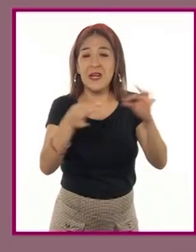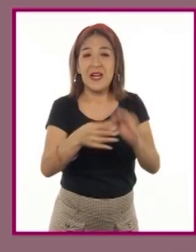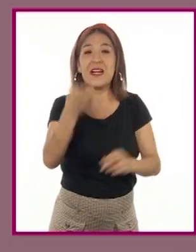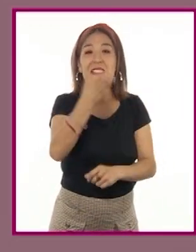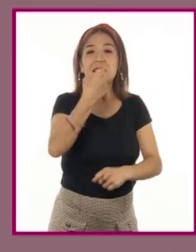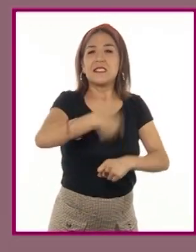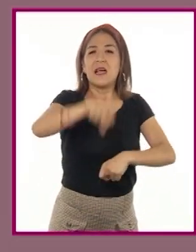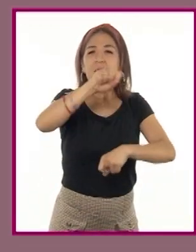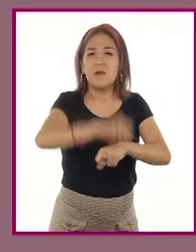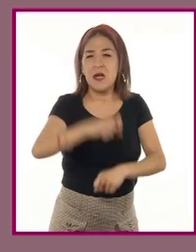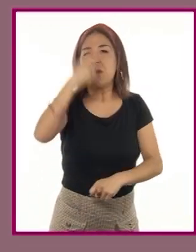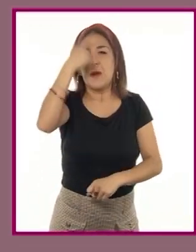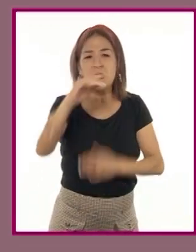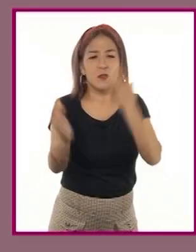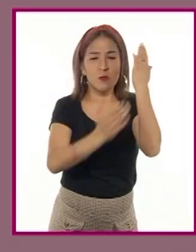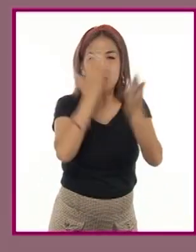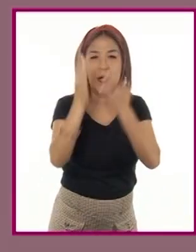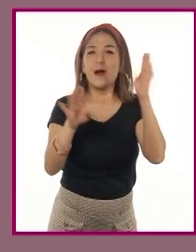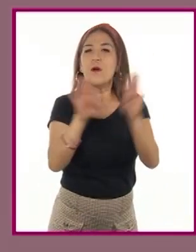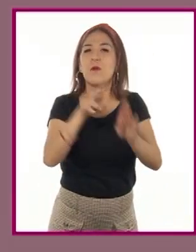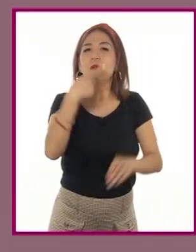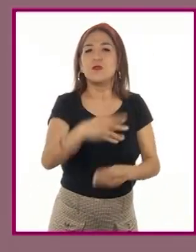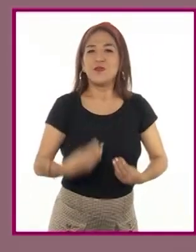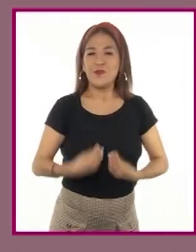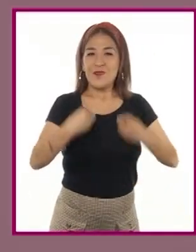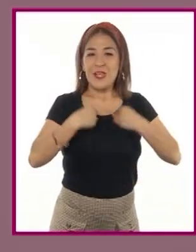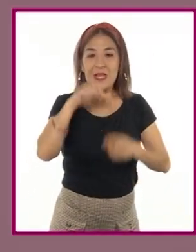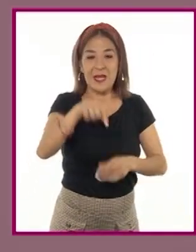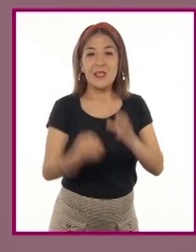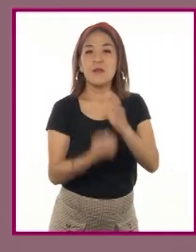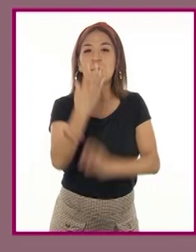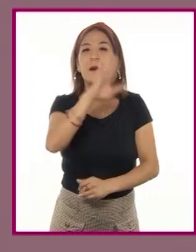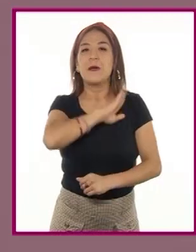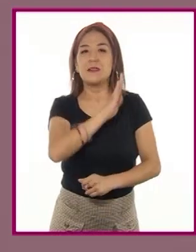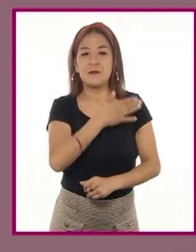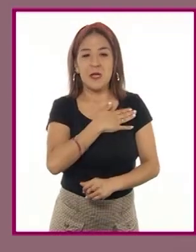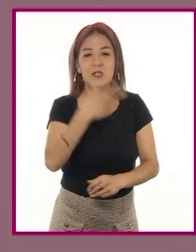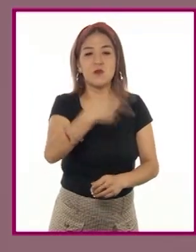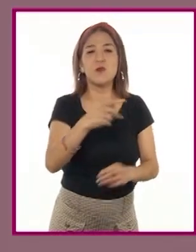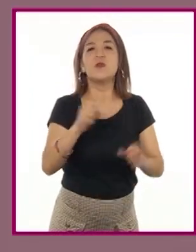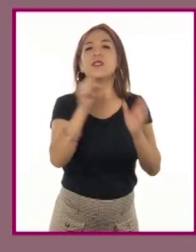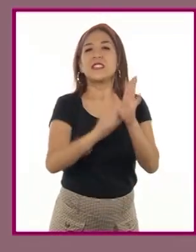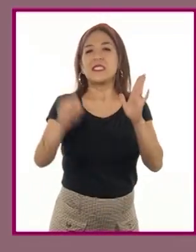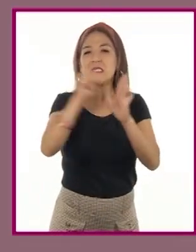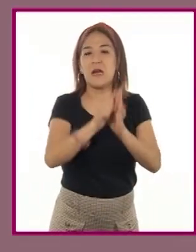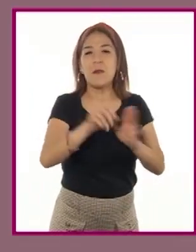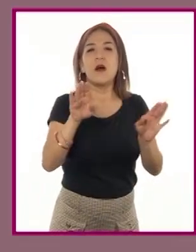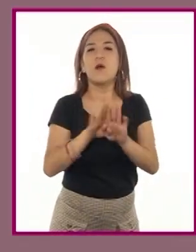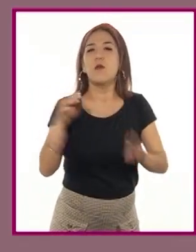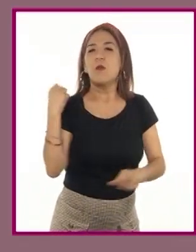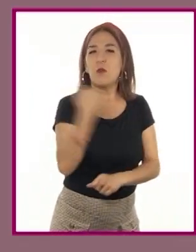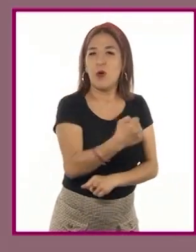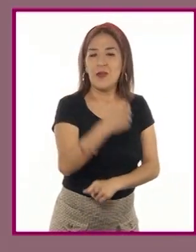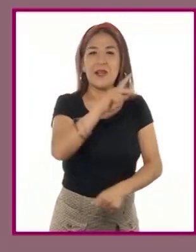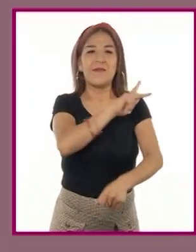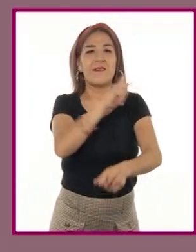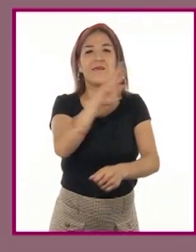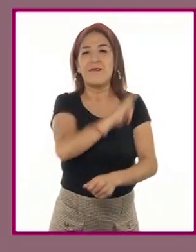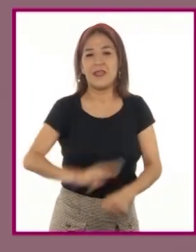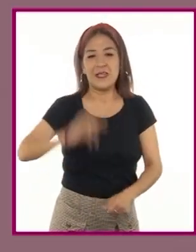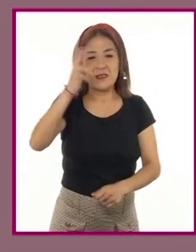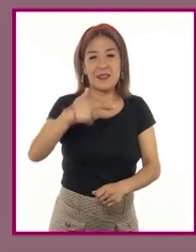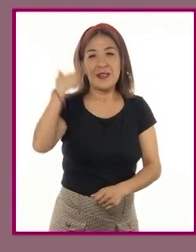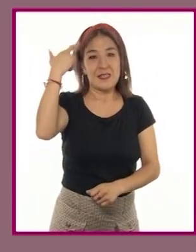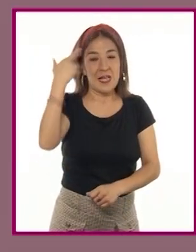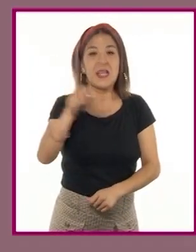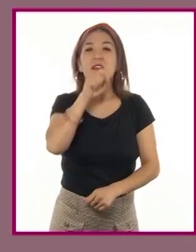semanas a estudiar cómo fue la vida en la Nueva España. El sistema de poder virreinal, el papel de las órdenes religiosas en la